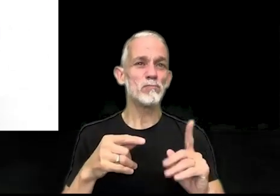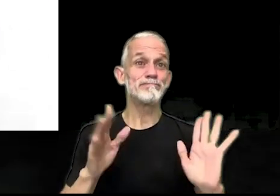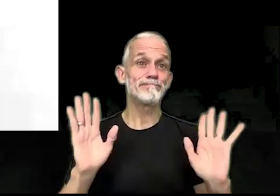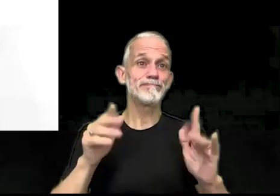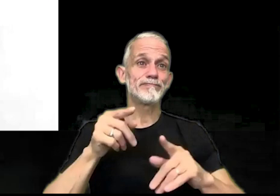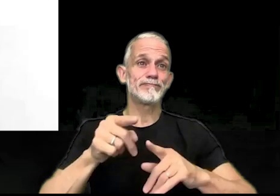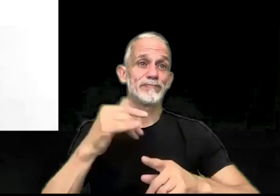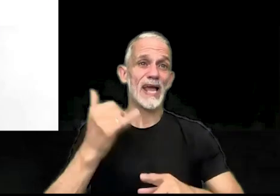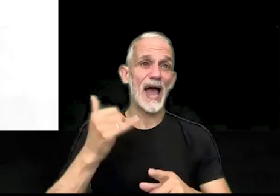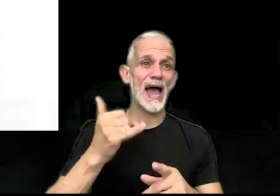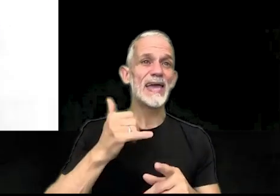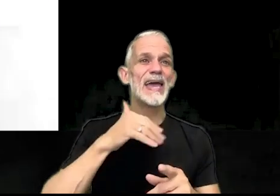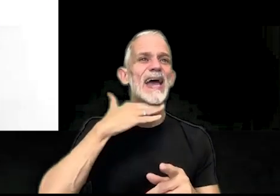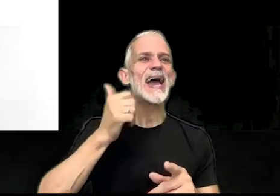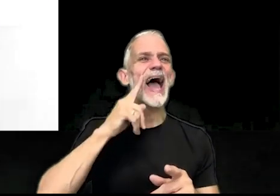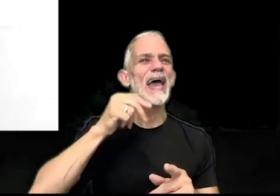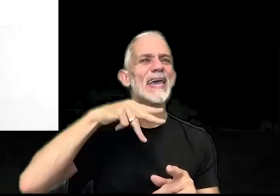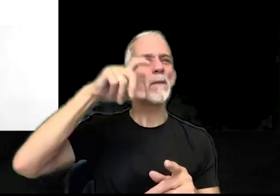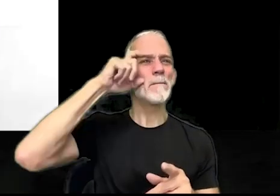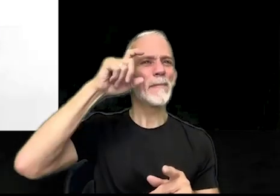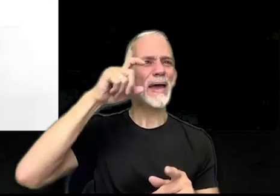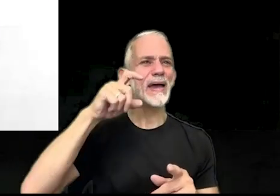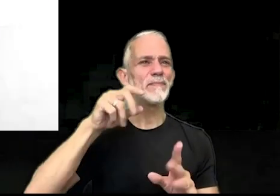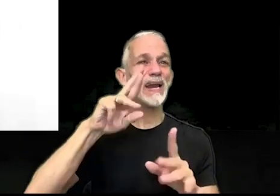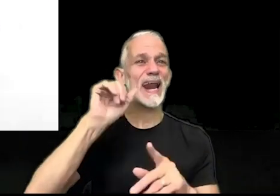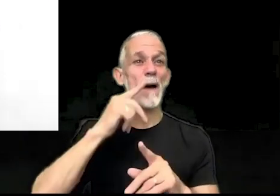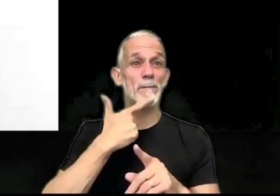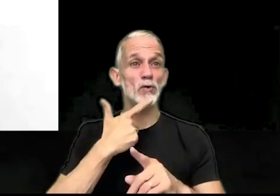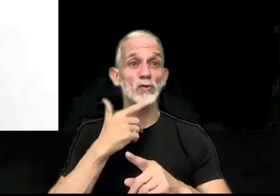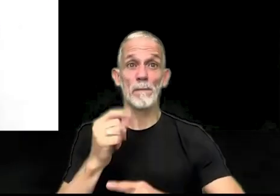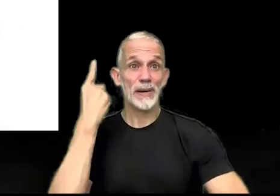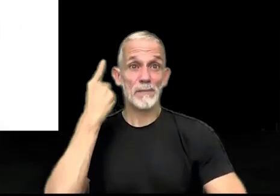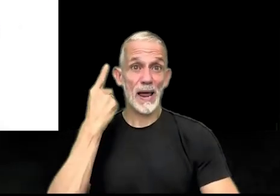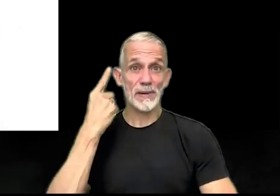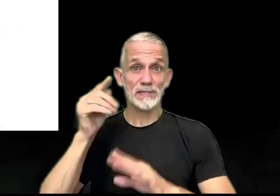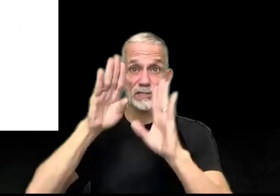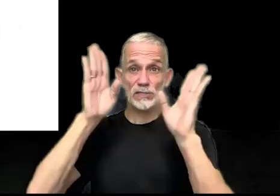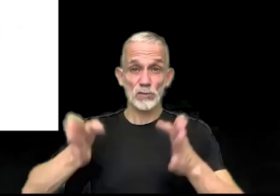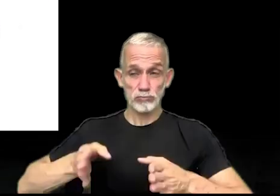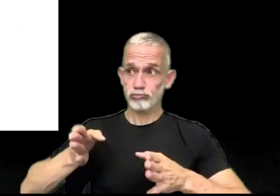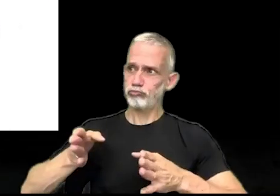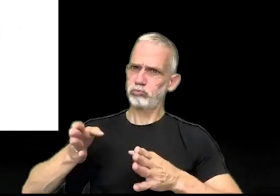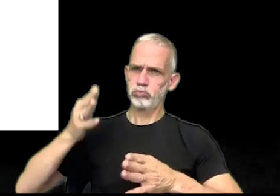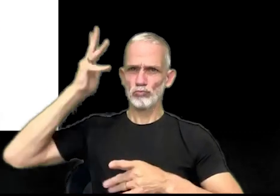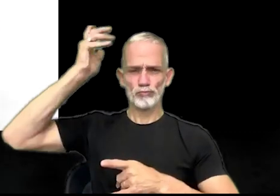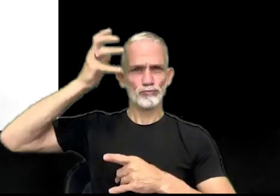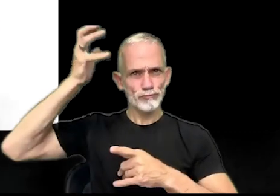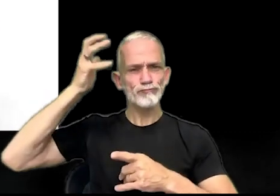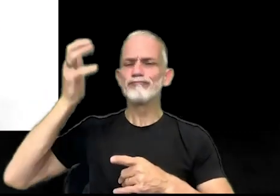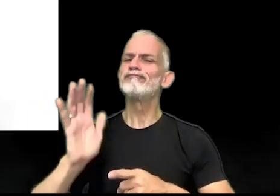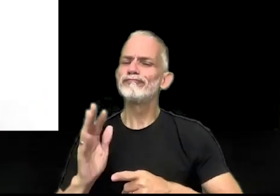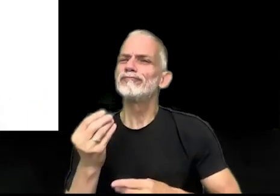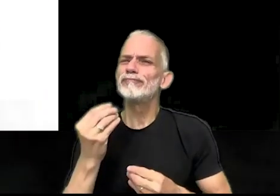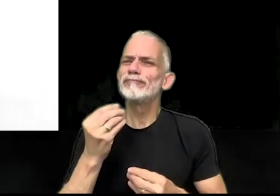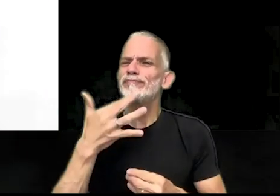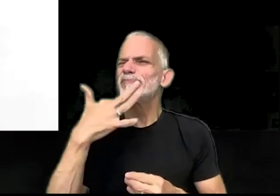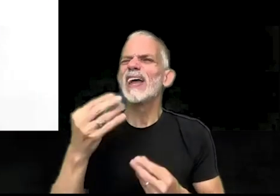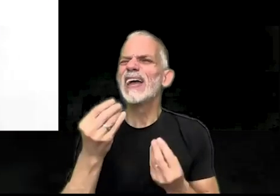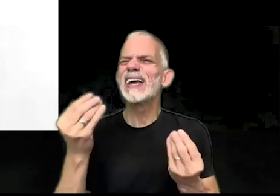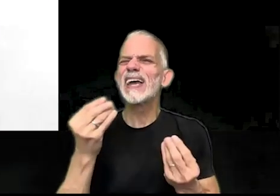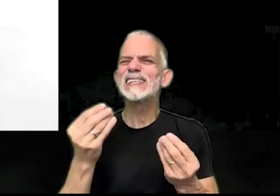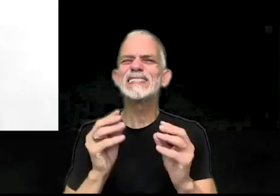leading case, se definió por primera vez la Cámara que debíamos entender